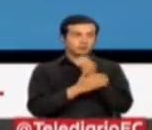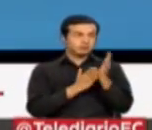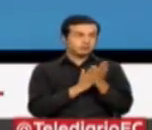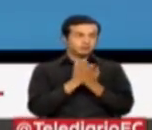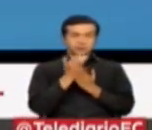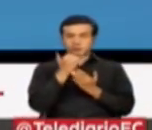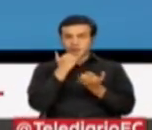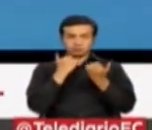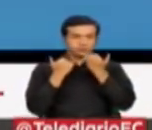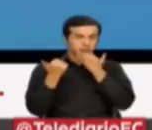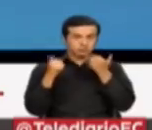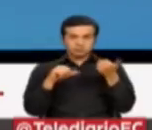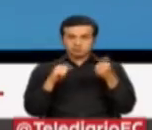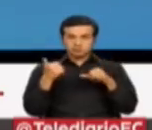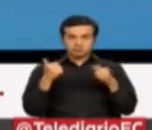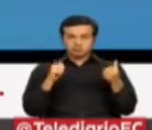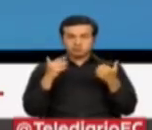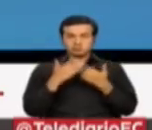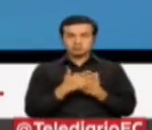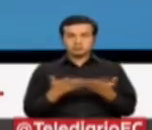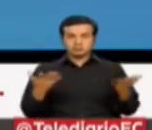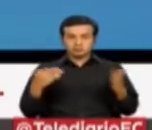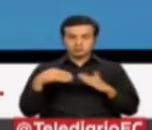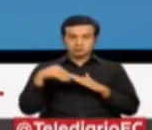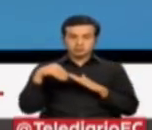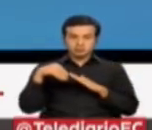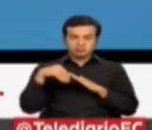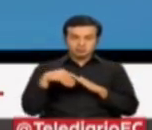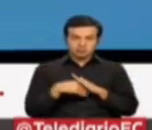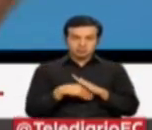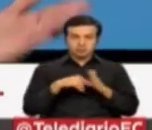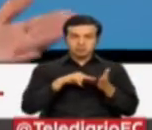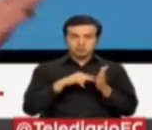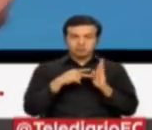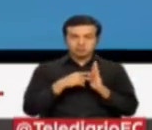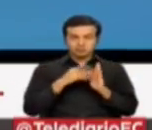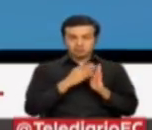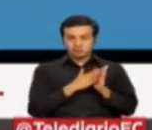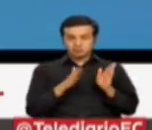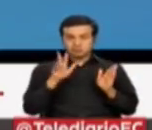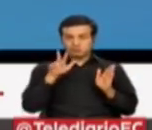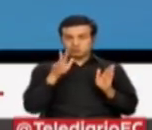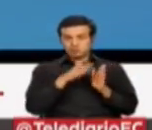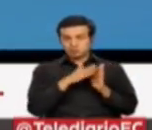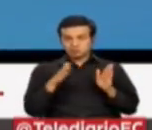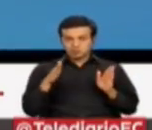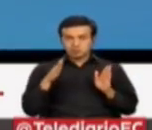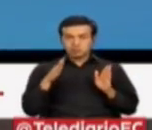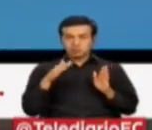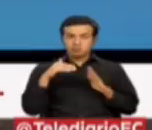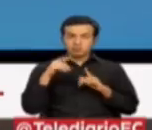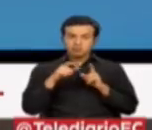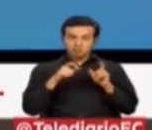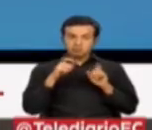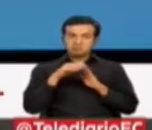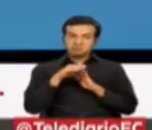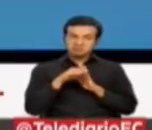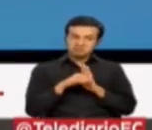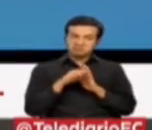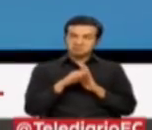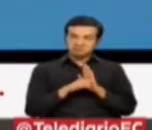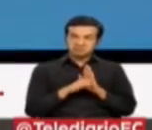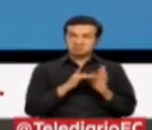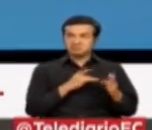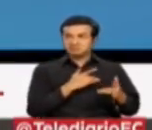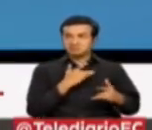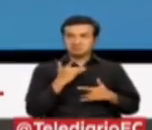o equivocado ha tenido una tendencia decreciente, es decir, en los últimos tres meses cada vez menos porcentaje de la población